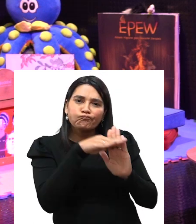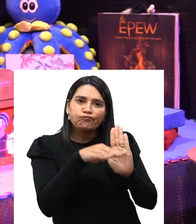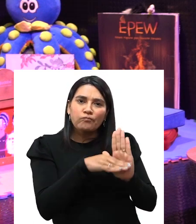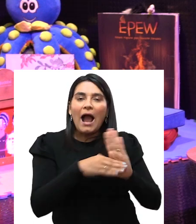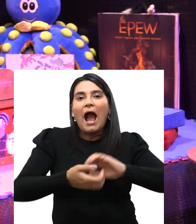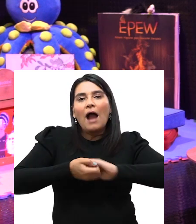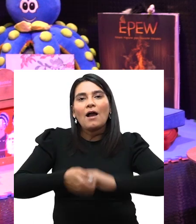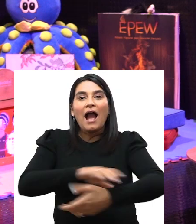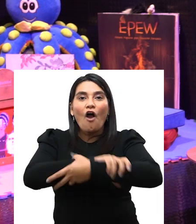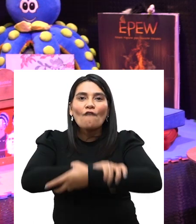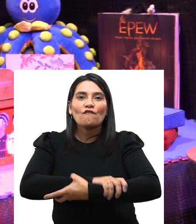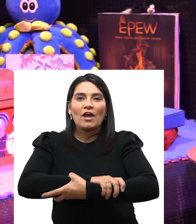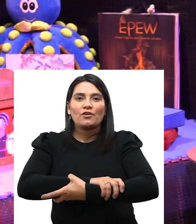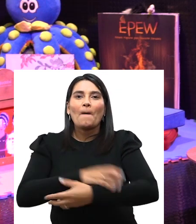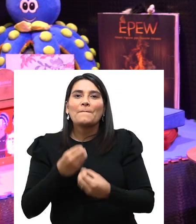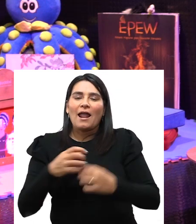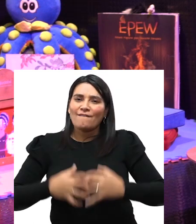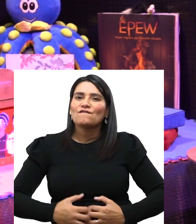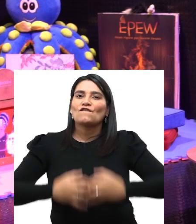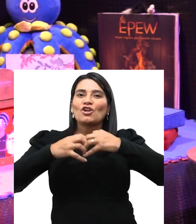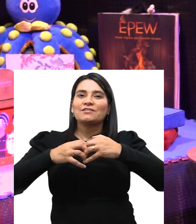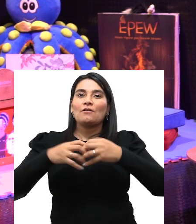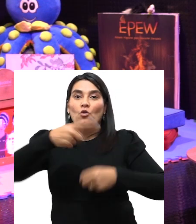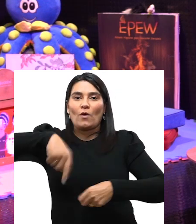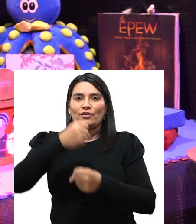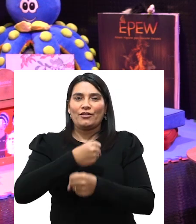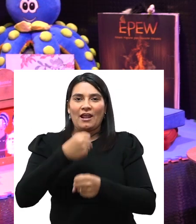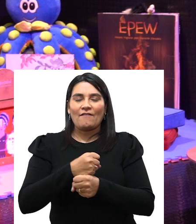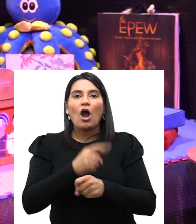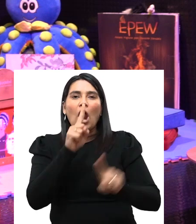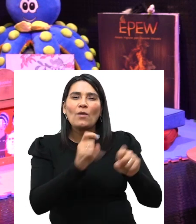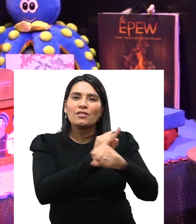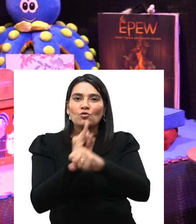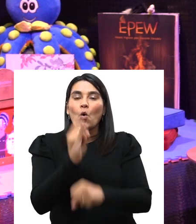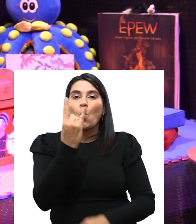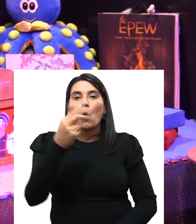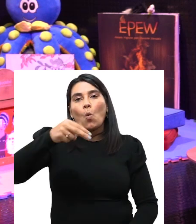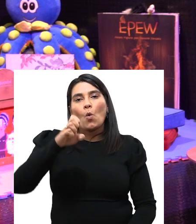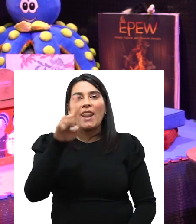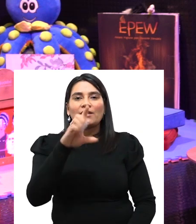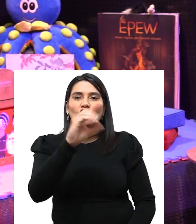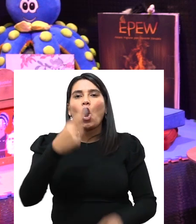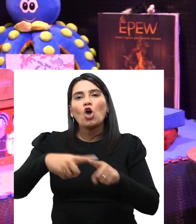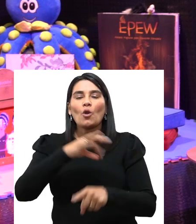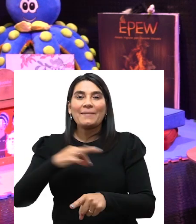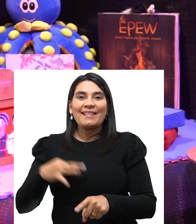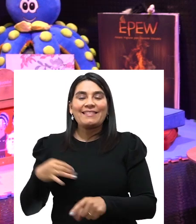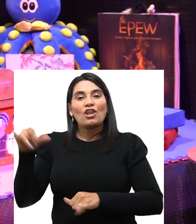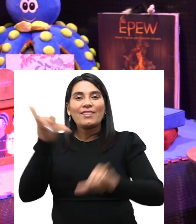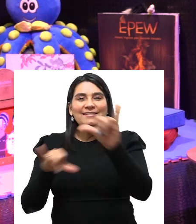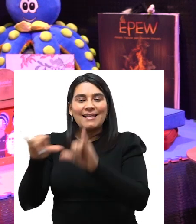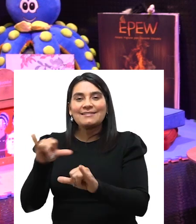alianzas y convenios para el fortalecimiento de nuestra labor, con instituciones como UNESCO, Ministerio de Ciencias, Tecnología y